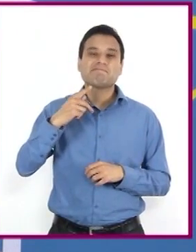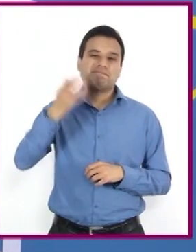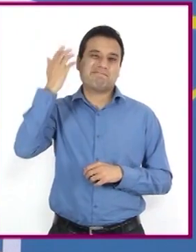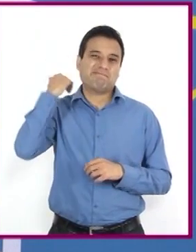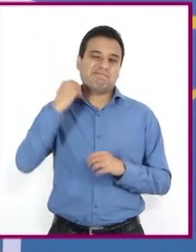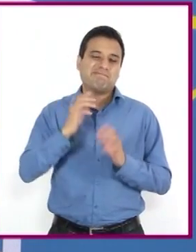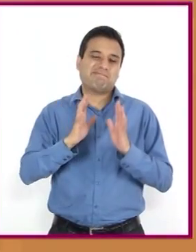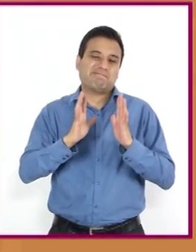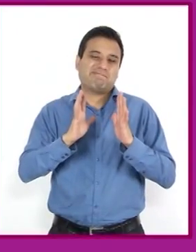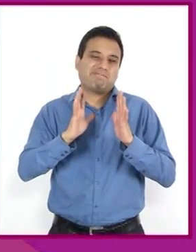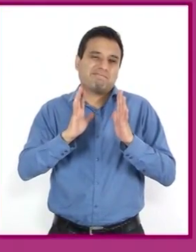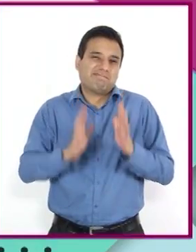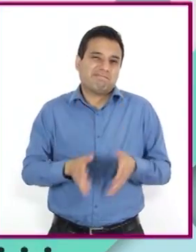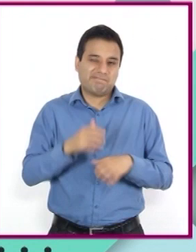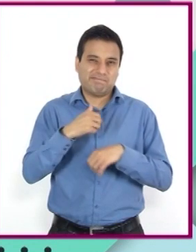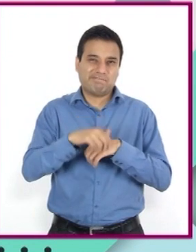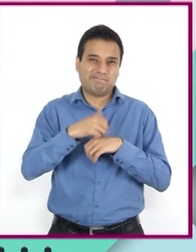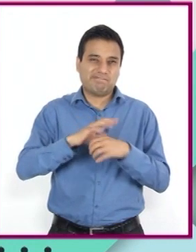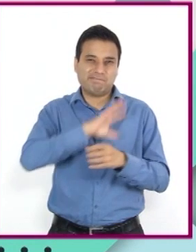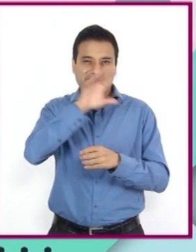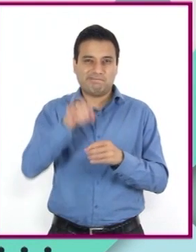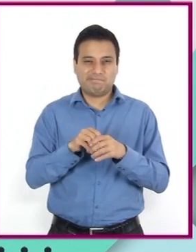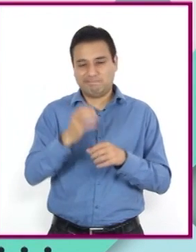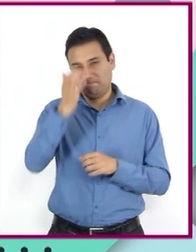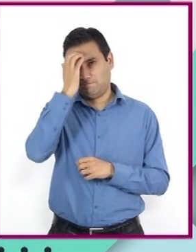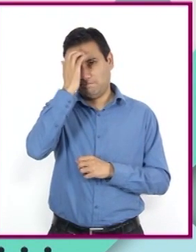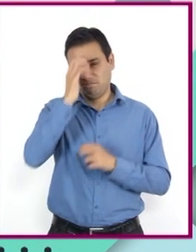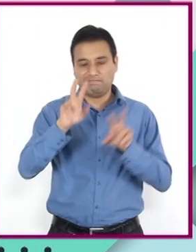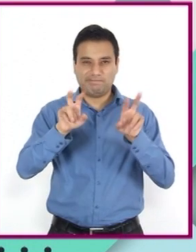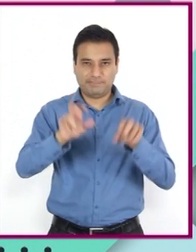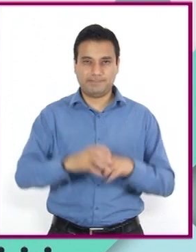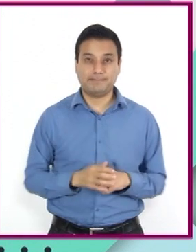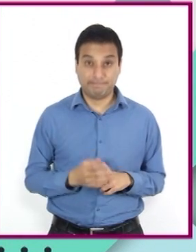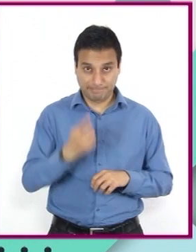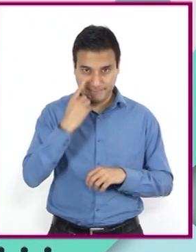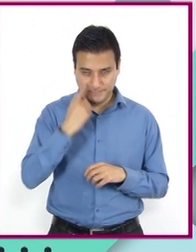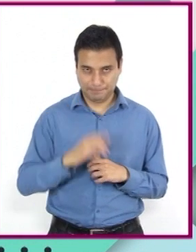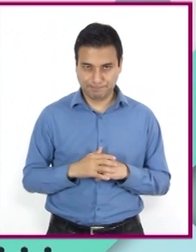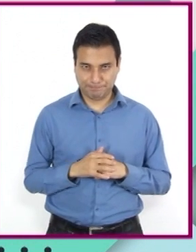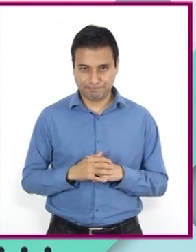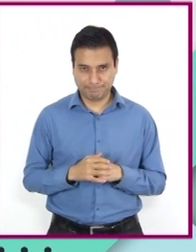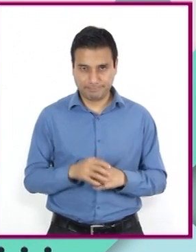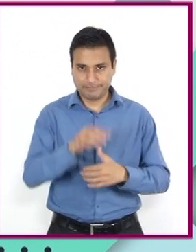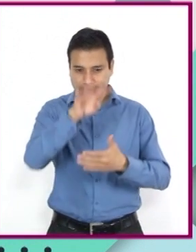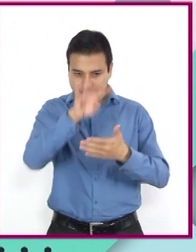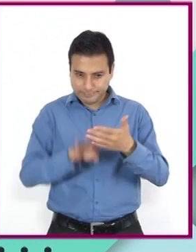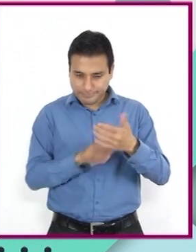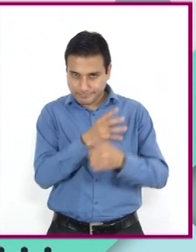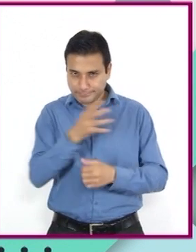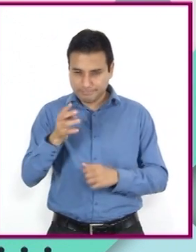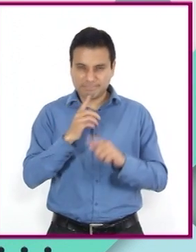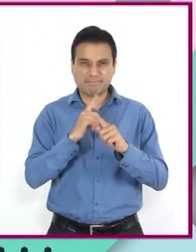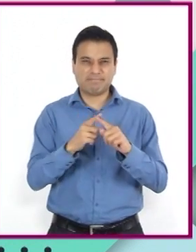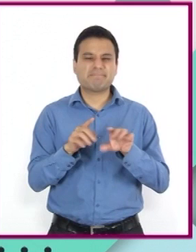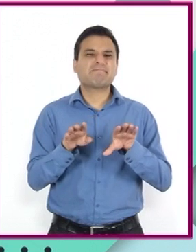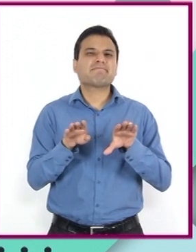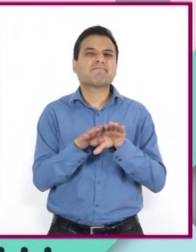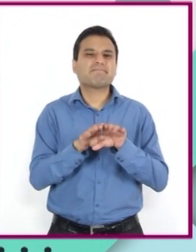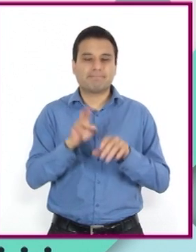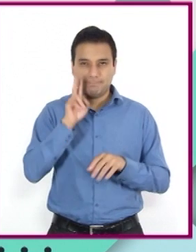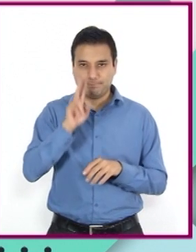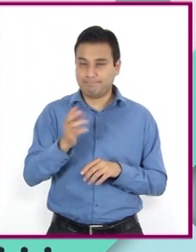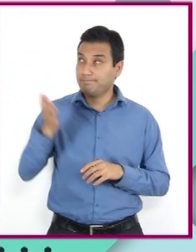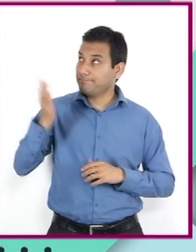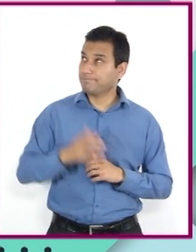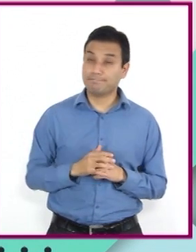de multiplicación de números enteros. La tabla de multiplicar es la siguiente. En ella, Giancarlo